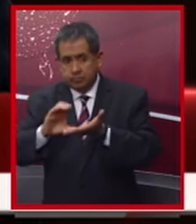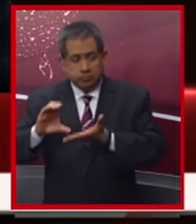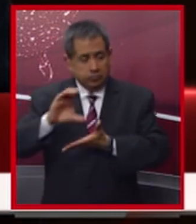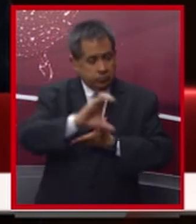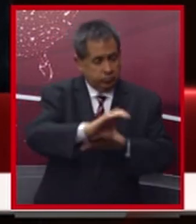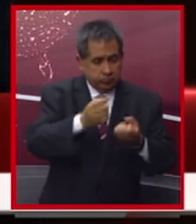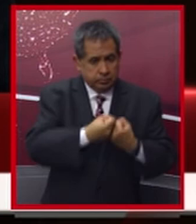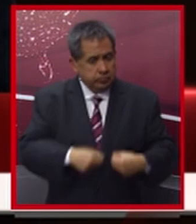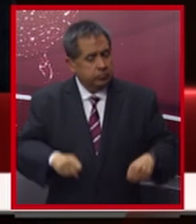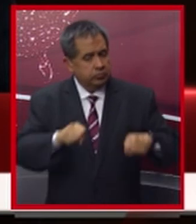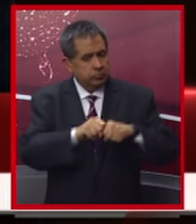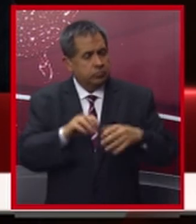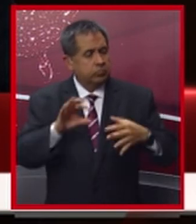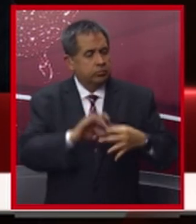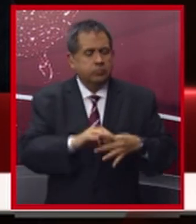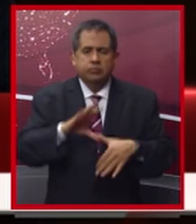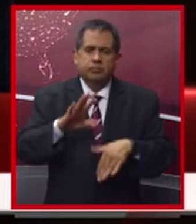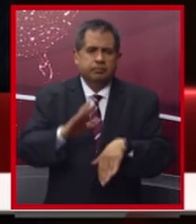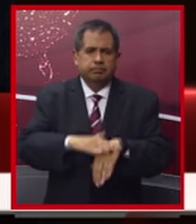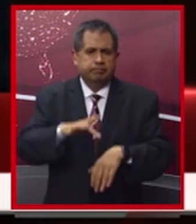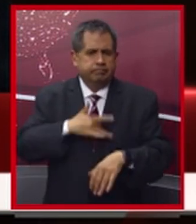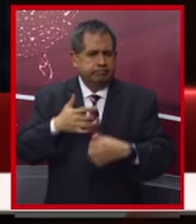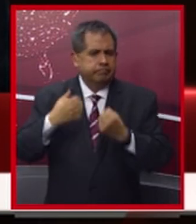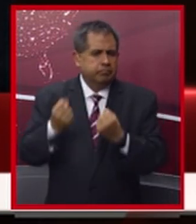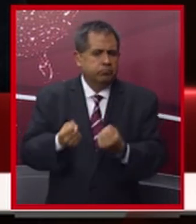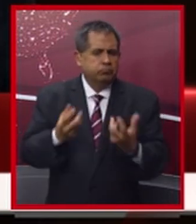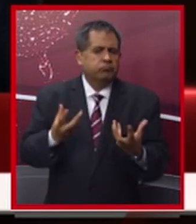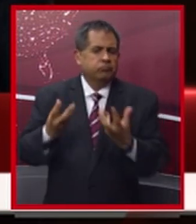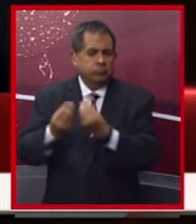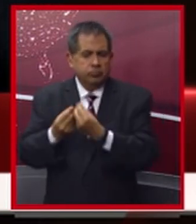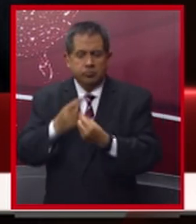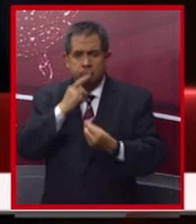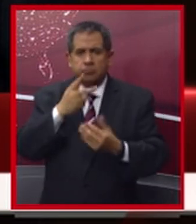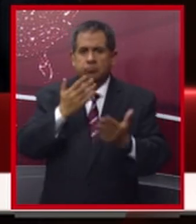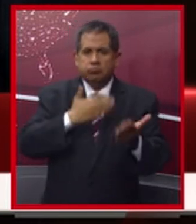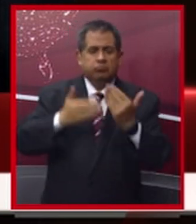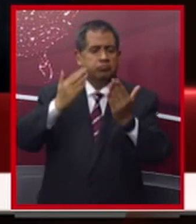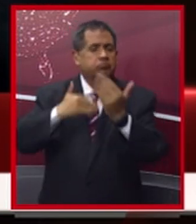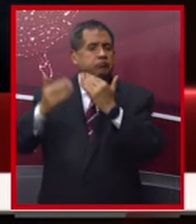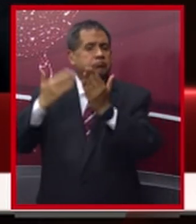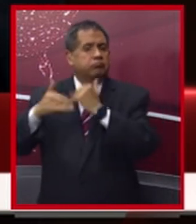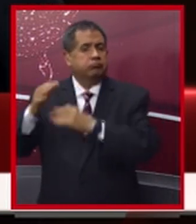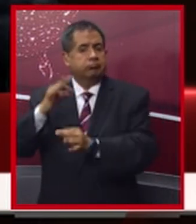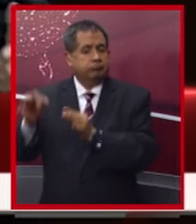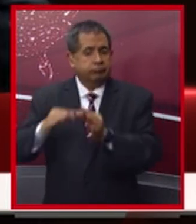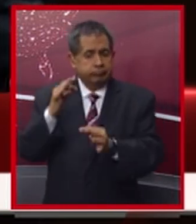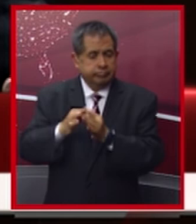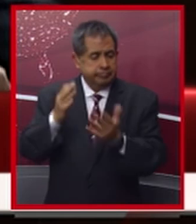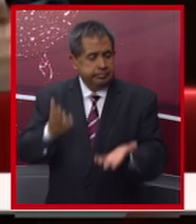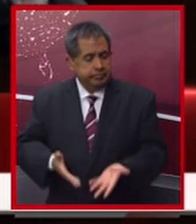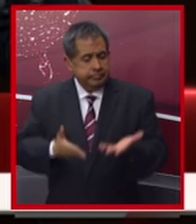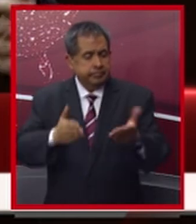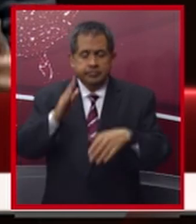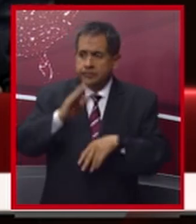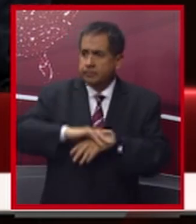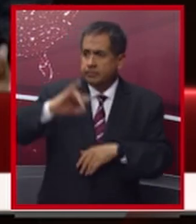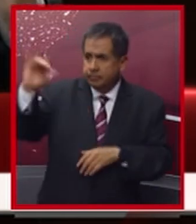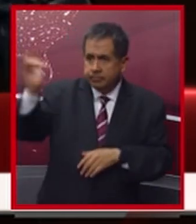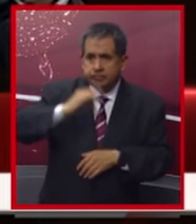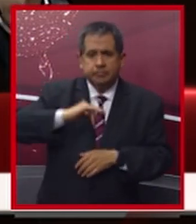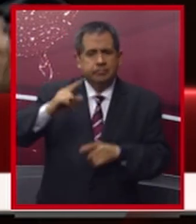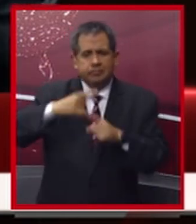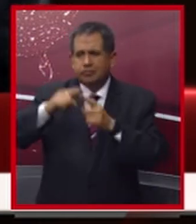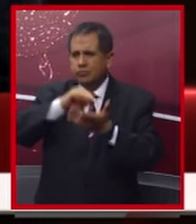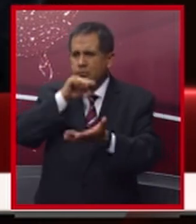hoy se discute, garantizaremos que puedan crecer las empresas mexicanas y, en consecuencia, ofrecer más rutas, más vuelos